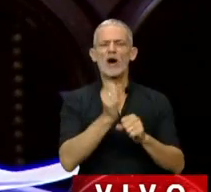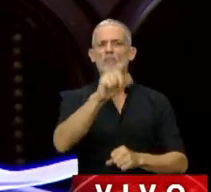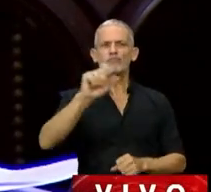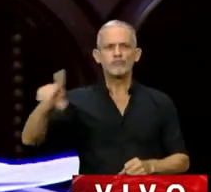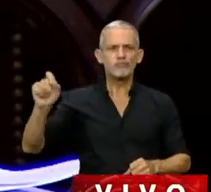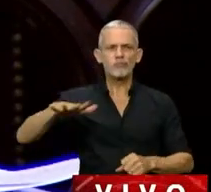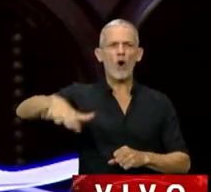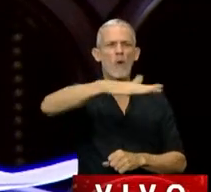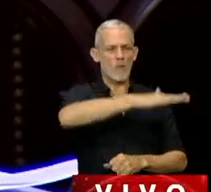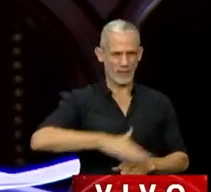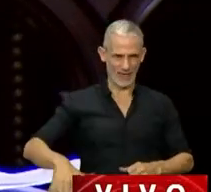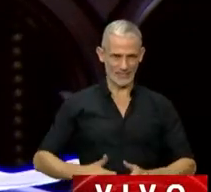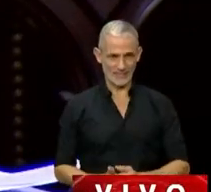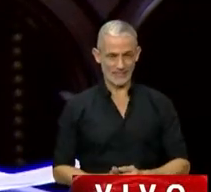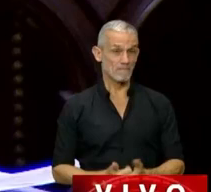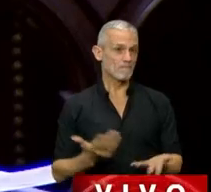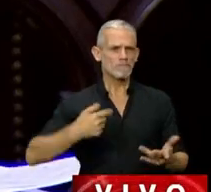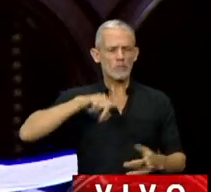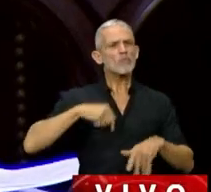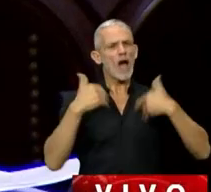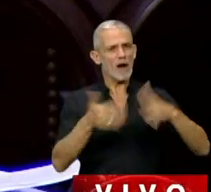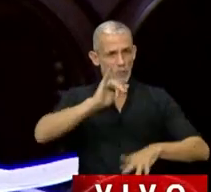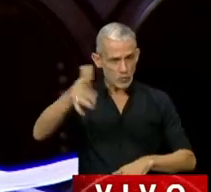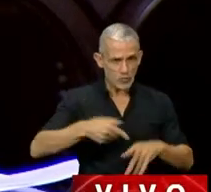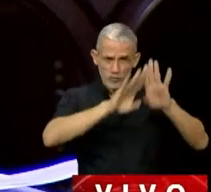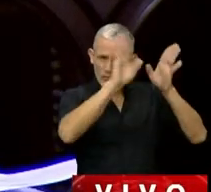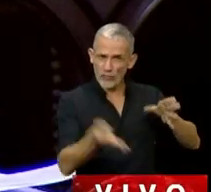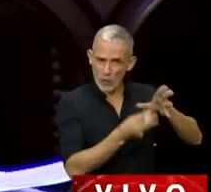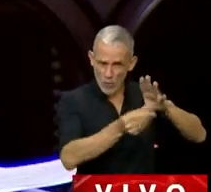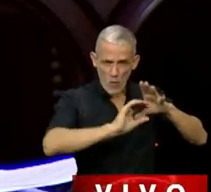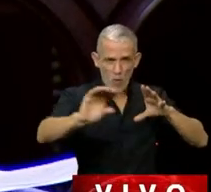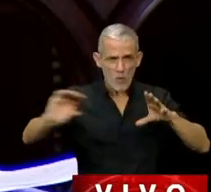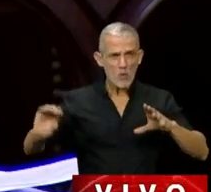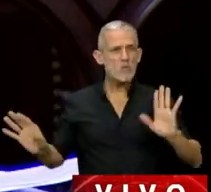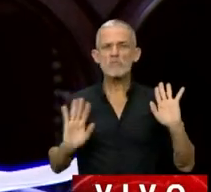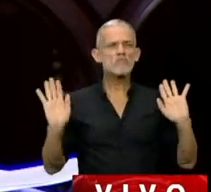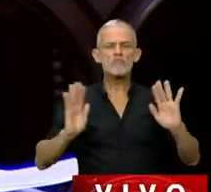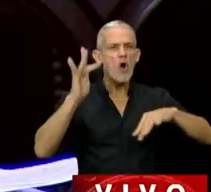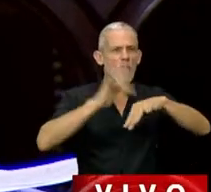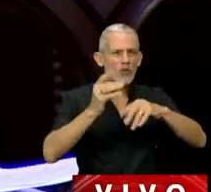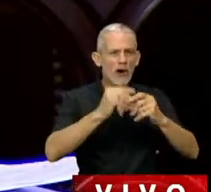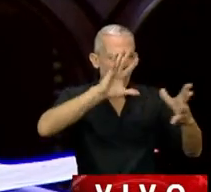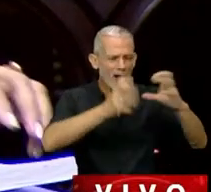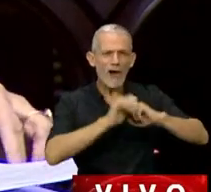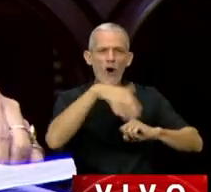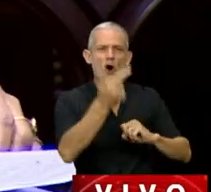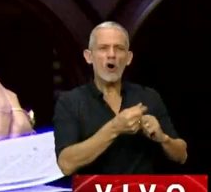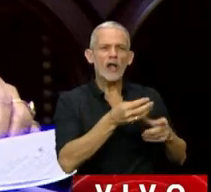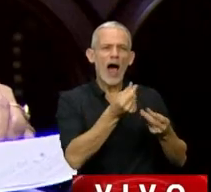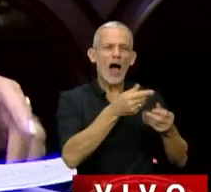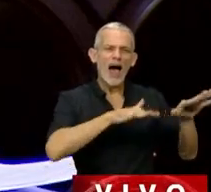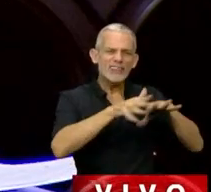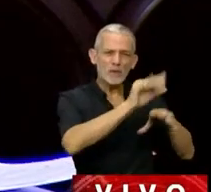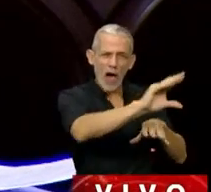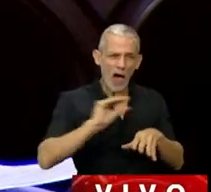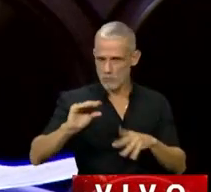las comunidades. Estamos a favor del Fondo de Fomento, que no toca ni va en desmedro de otras